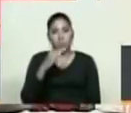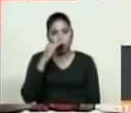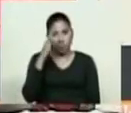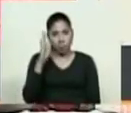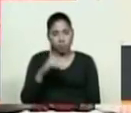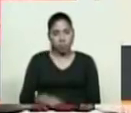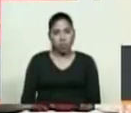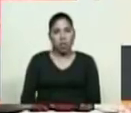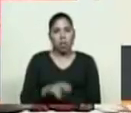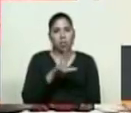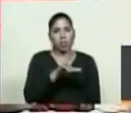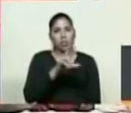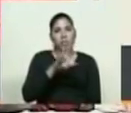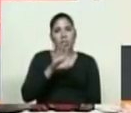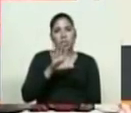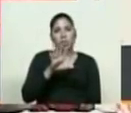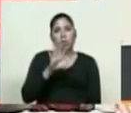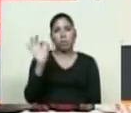57,35% mujeres,